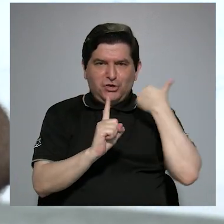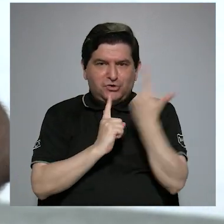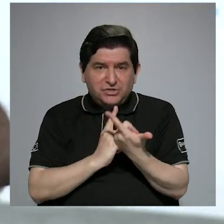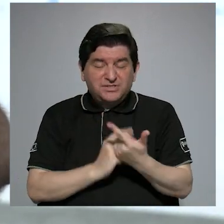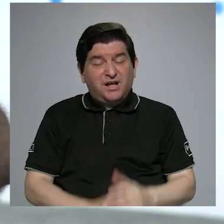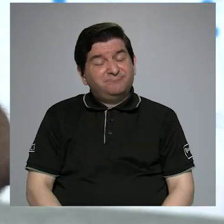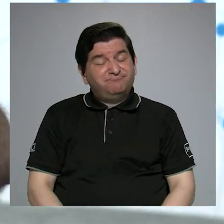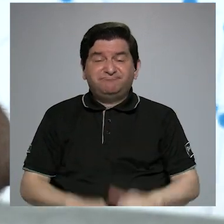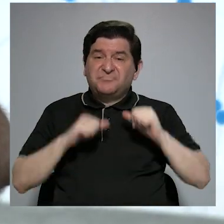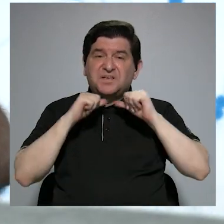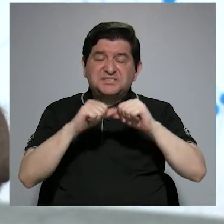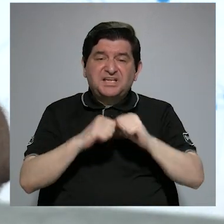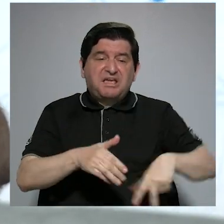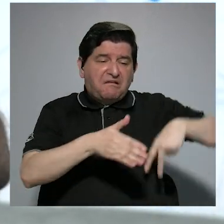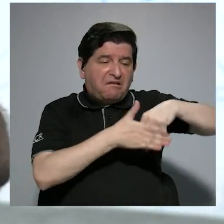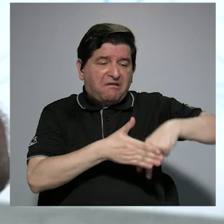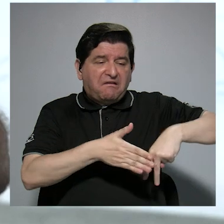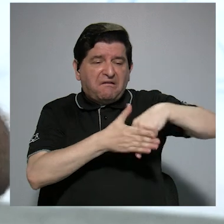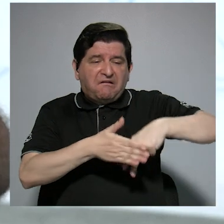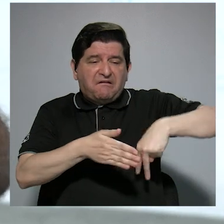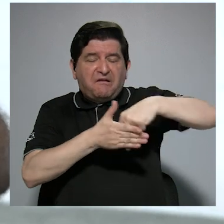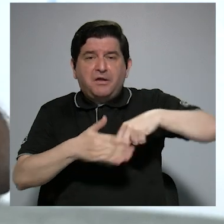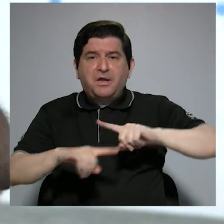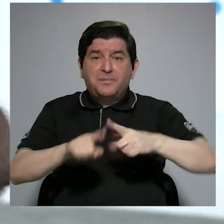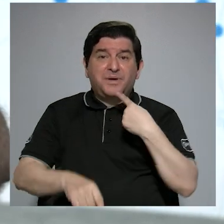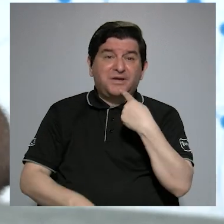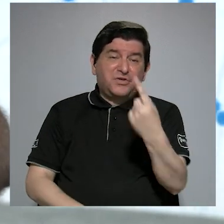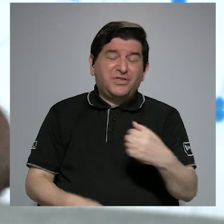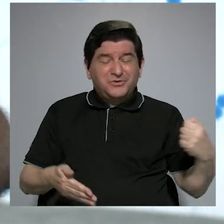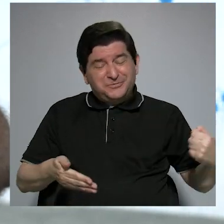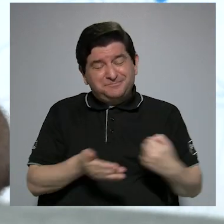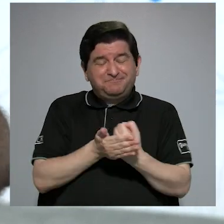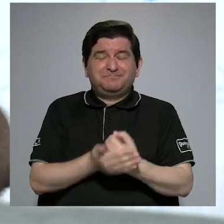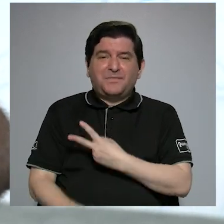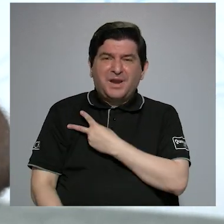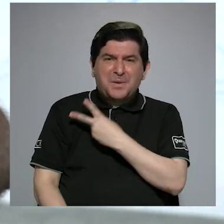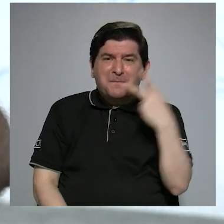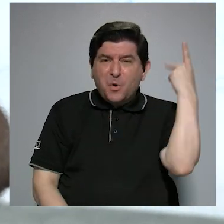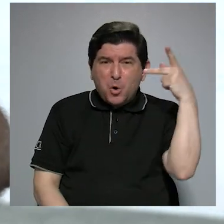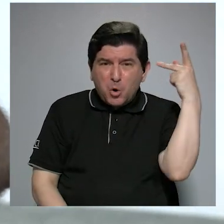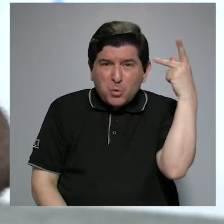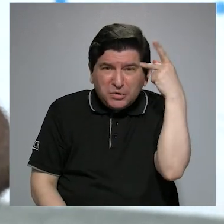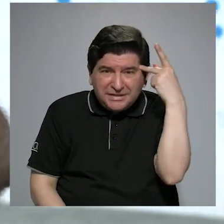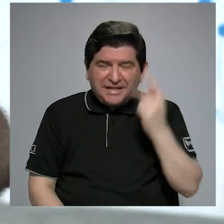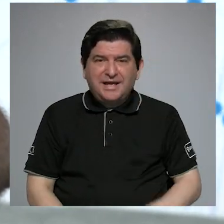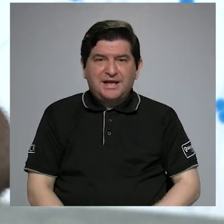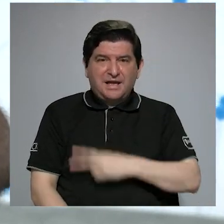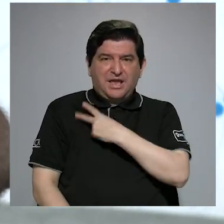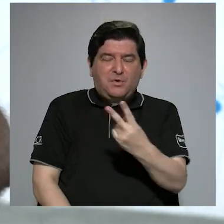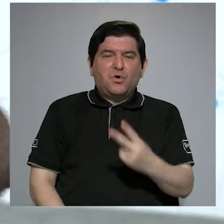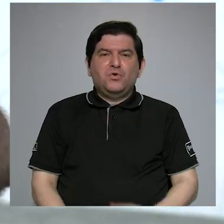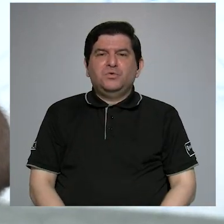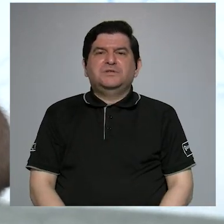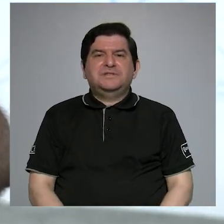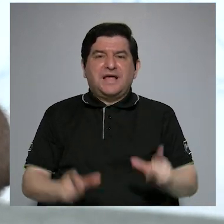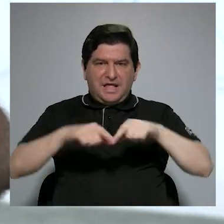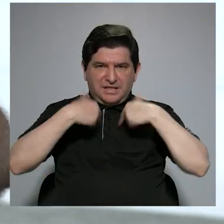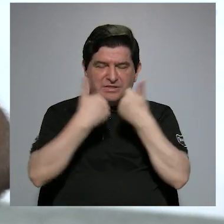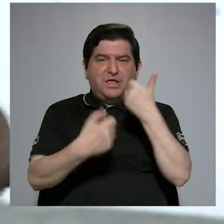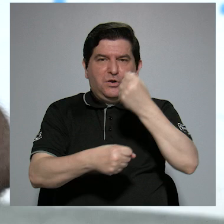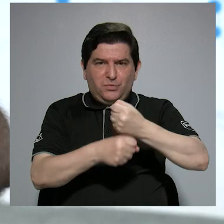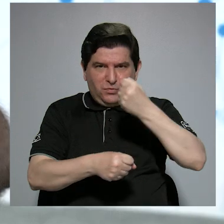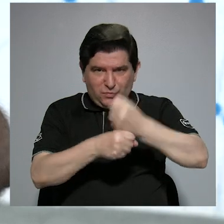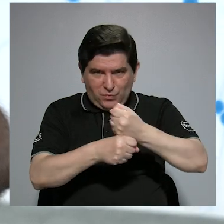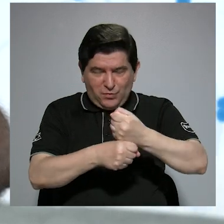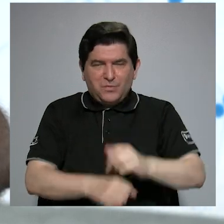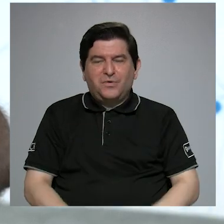pues vamos a seguir dando tumbos, pero desgraciadamente tengo que decirlo, la voluntad política y la voluntad gremial, porque aquí